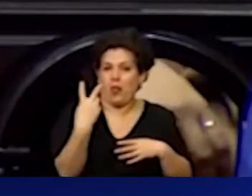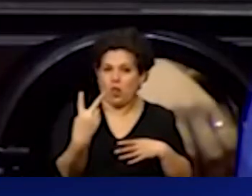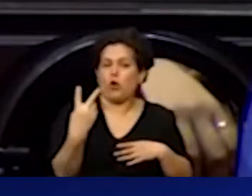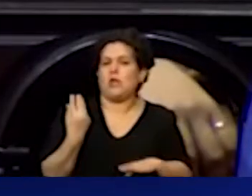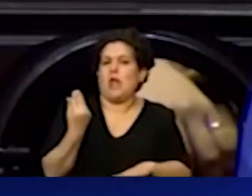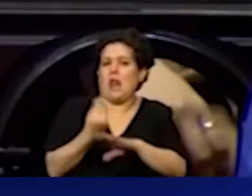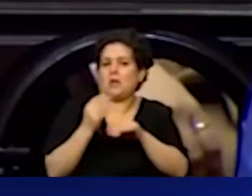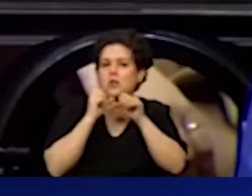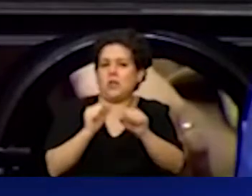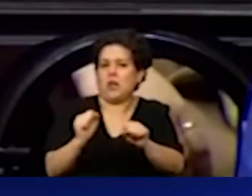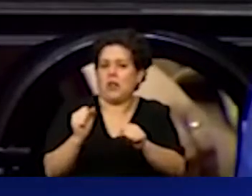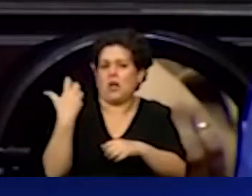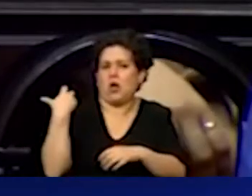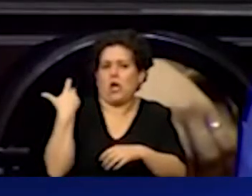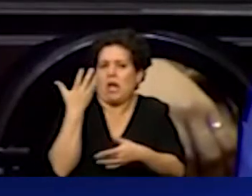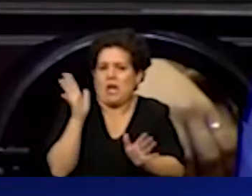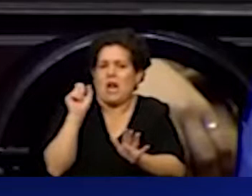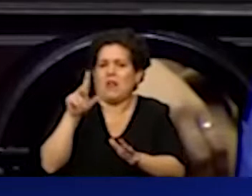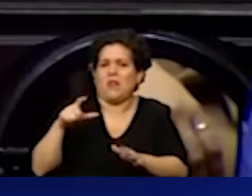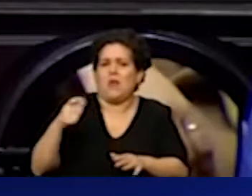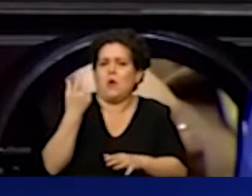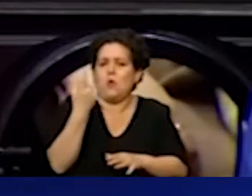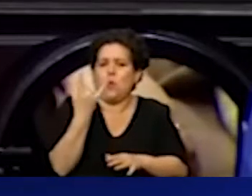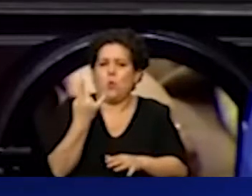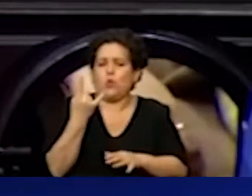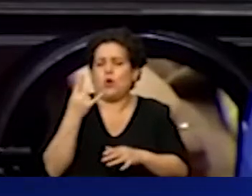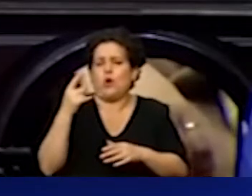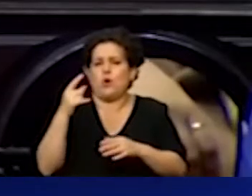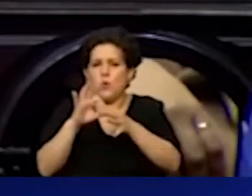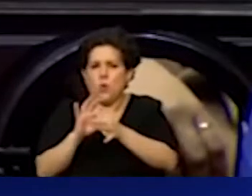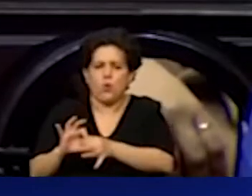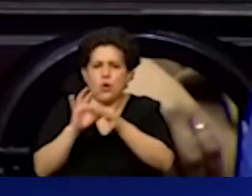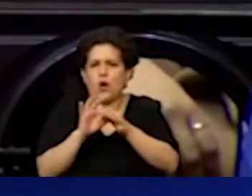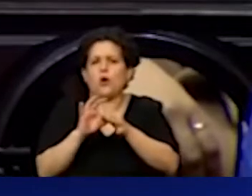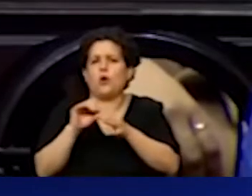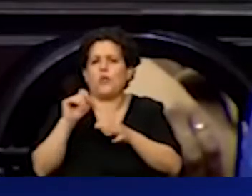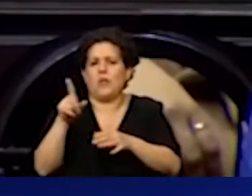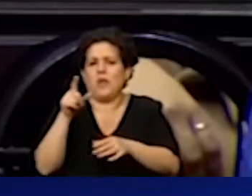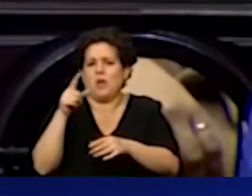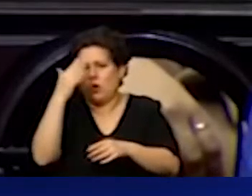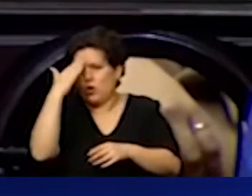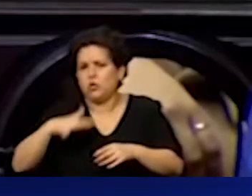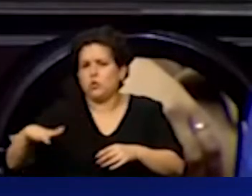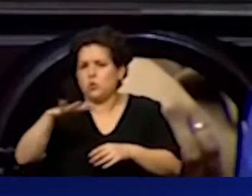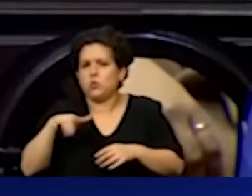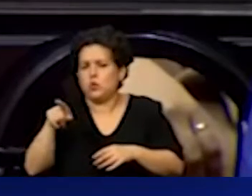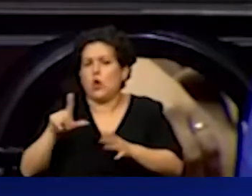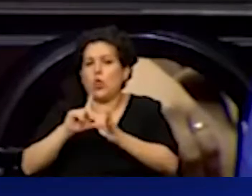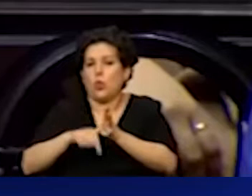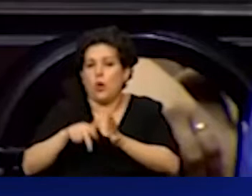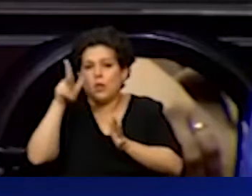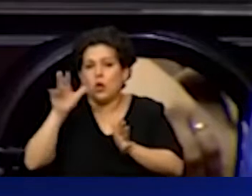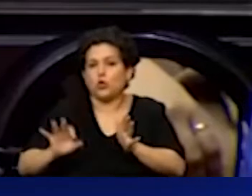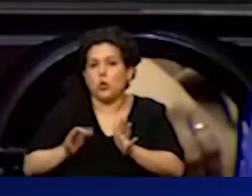electo secretario general de la Unión Obrera Metalúrgica de Villa Constitución, en la que durante